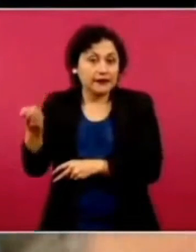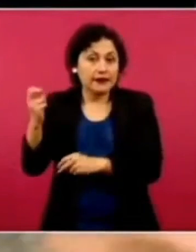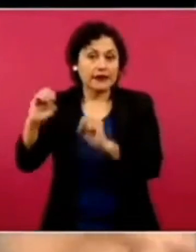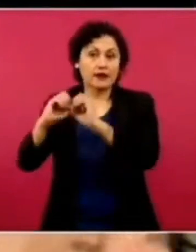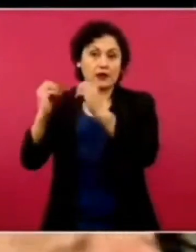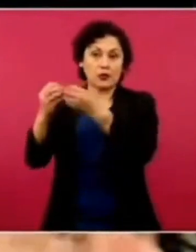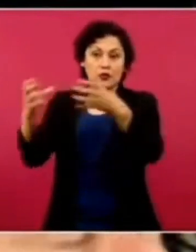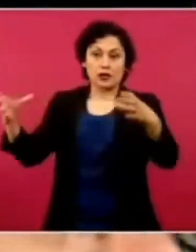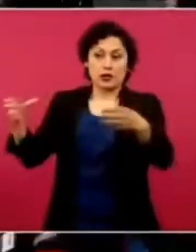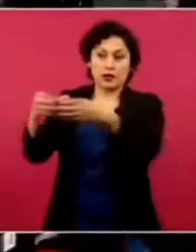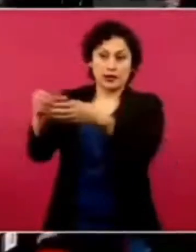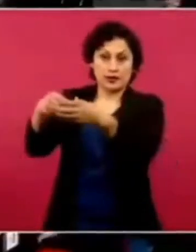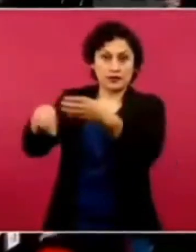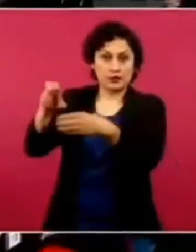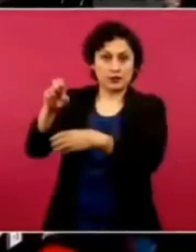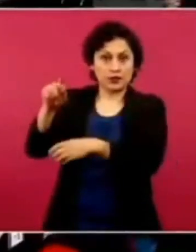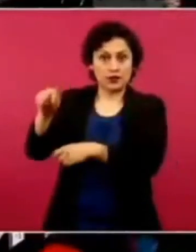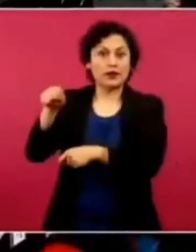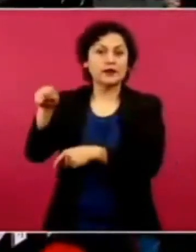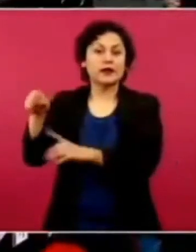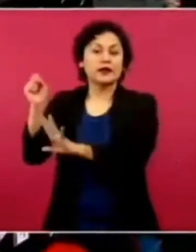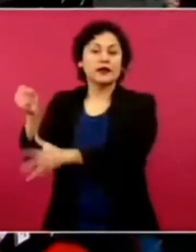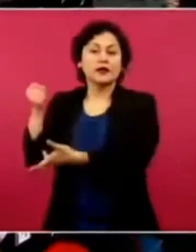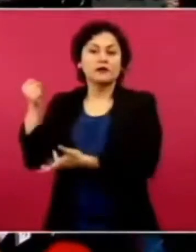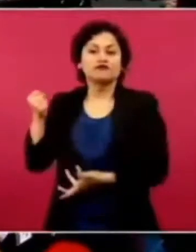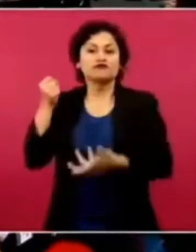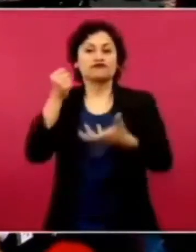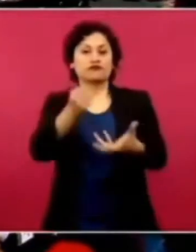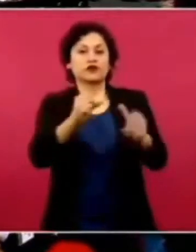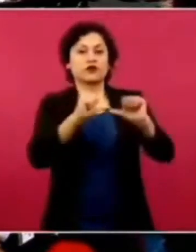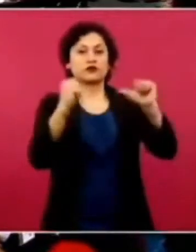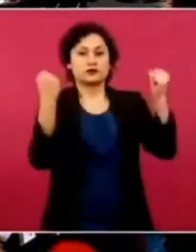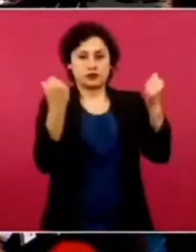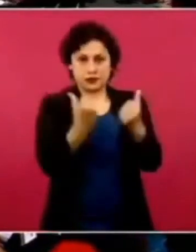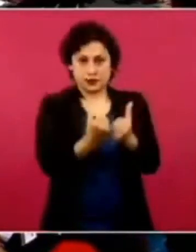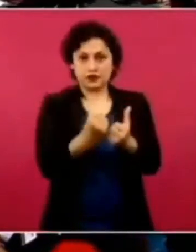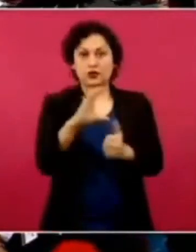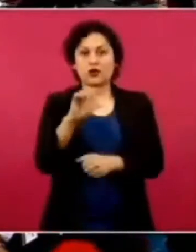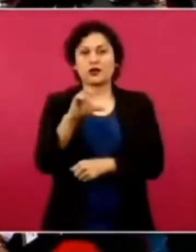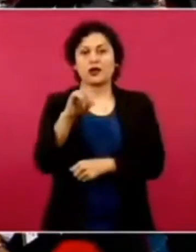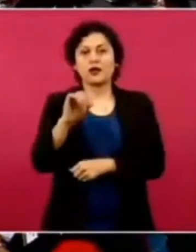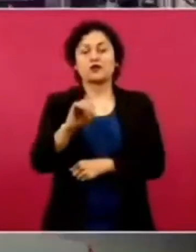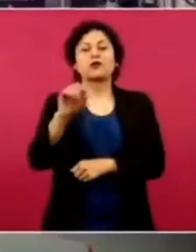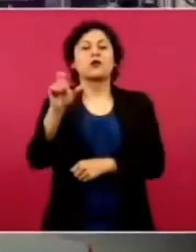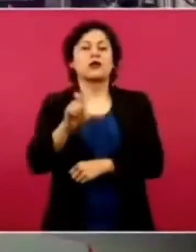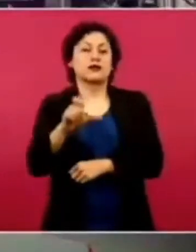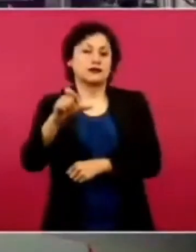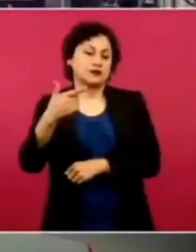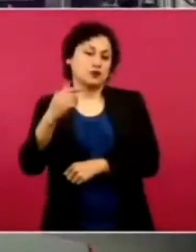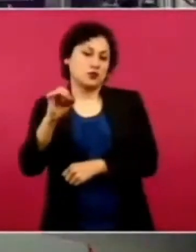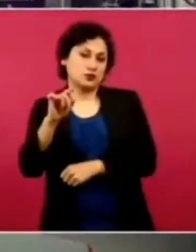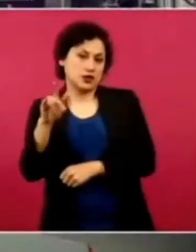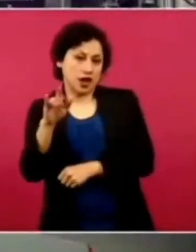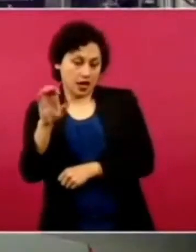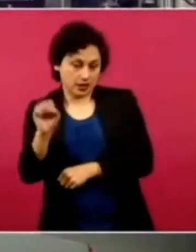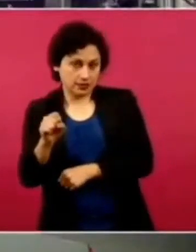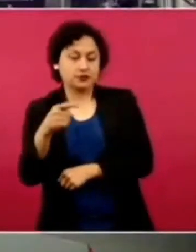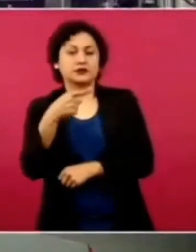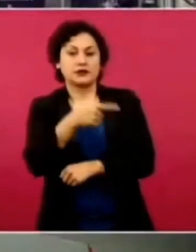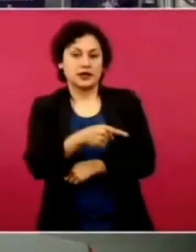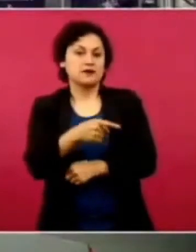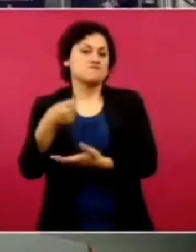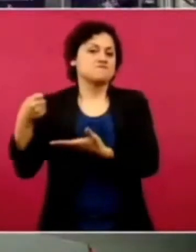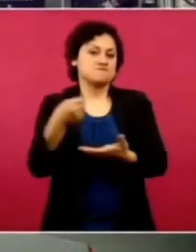organización pues financia mexicanos contra la corrupción de Claudio x González Guajardo nada más como un paréntesis